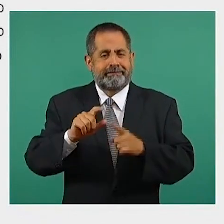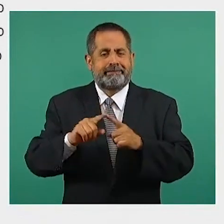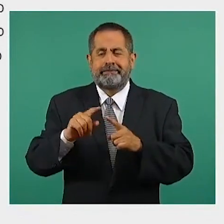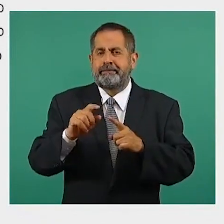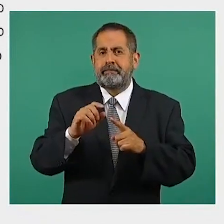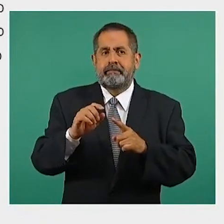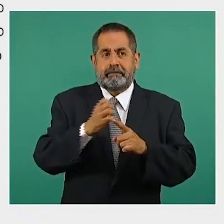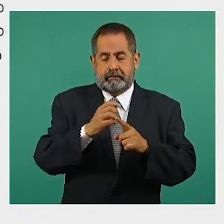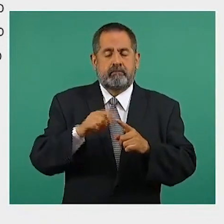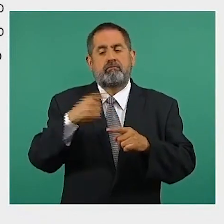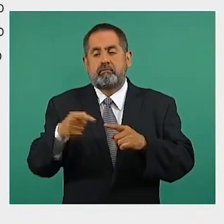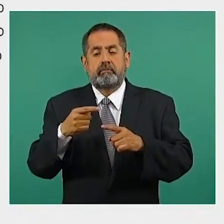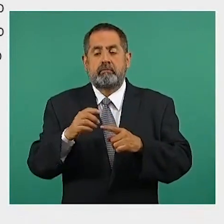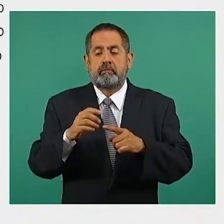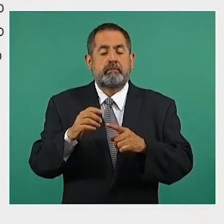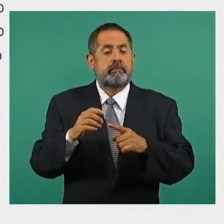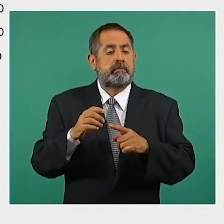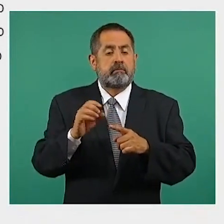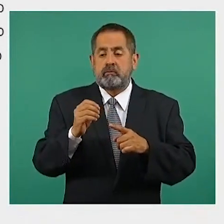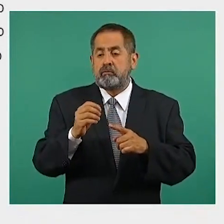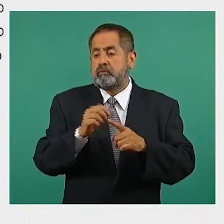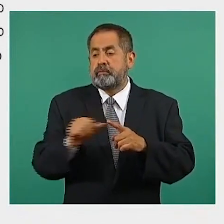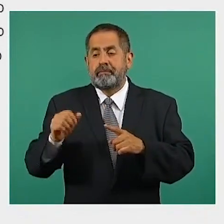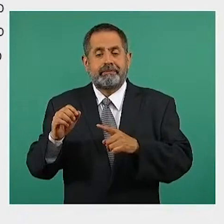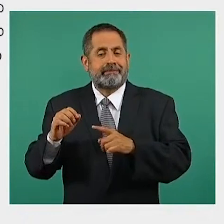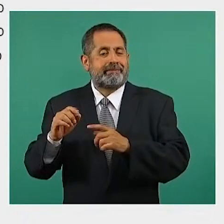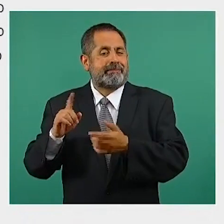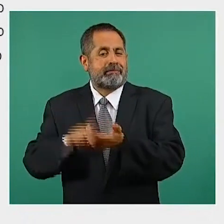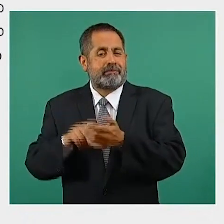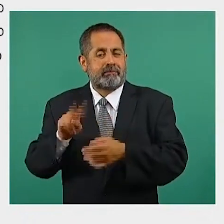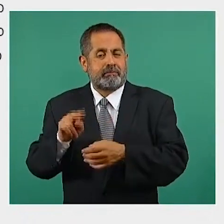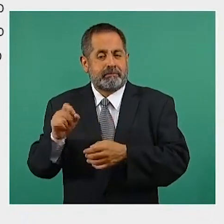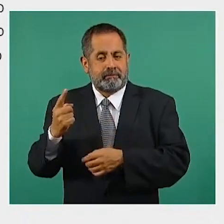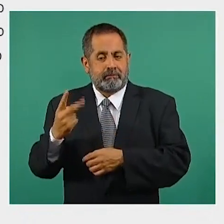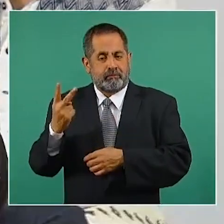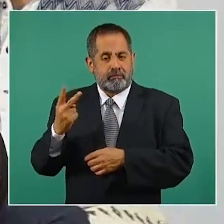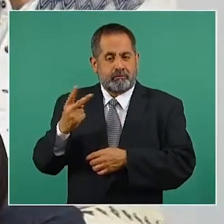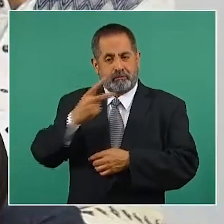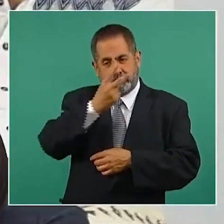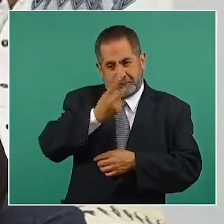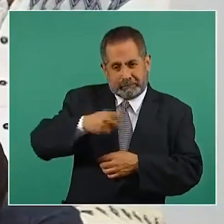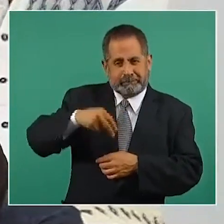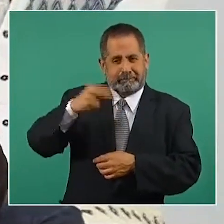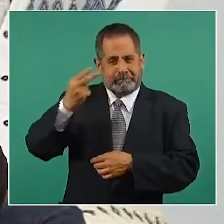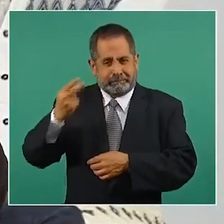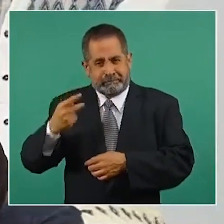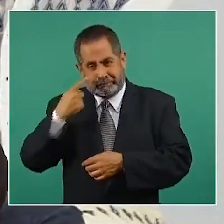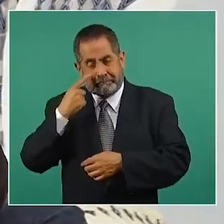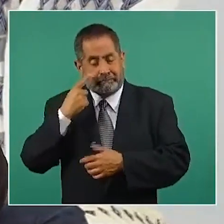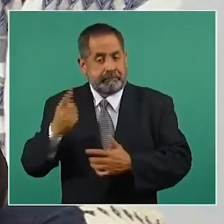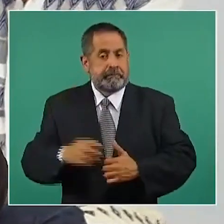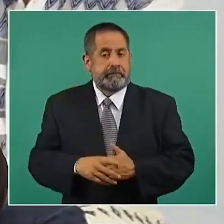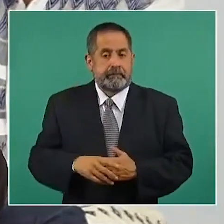otoño de 2020 y el invierno de 2020 y 2021, la segunda oleada. Vean también en